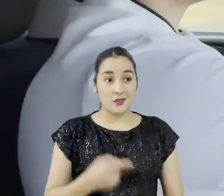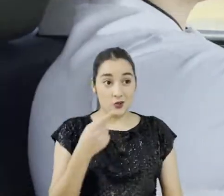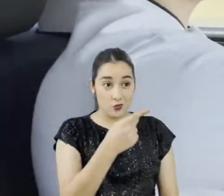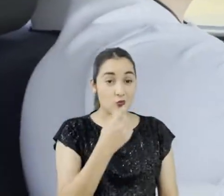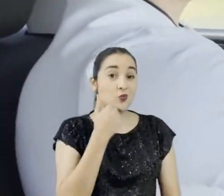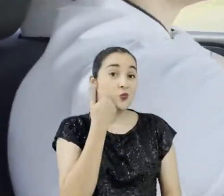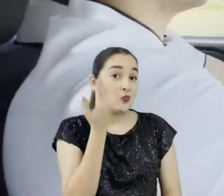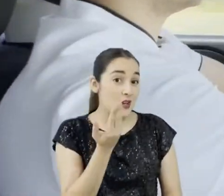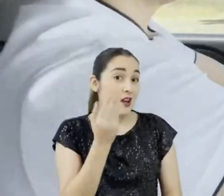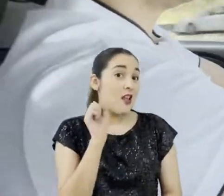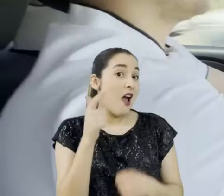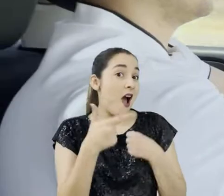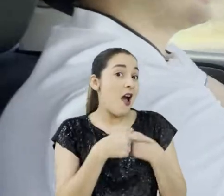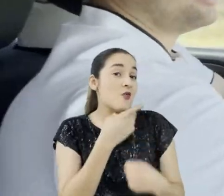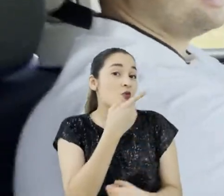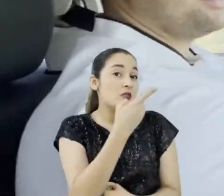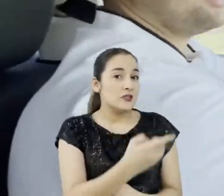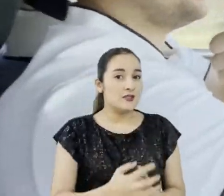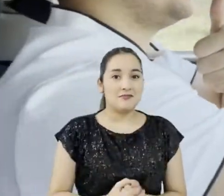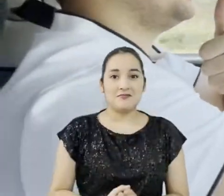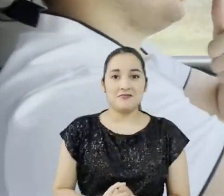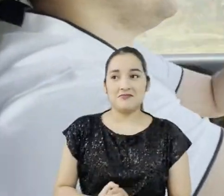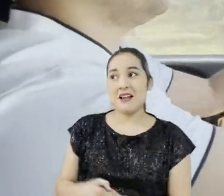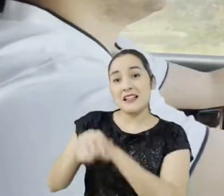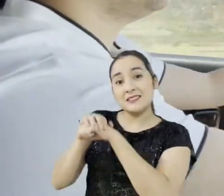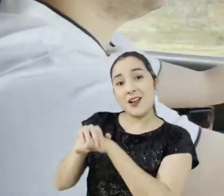¿Las palabras de ánimo para el mundo?